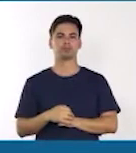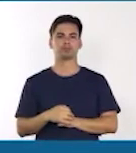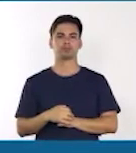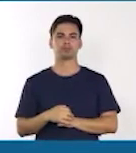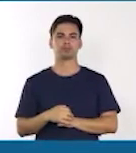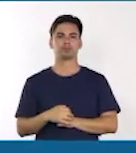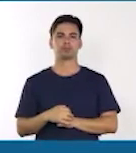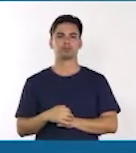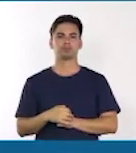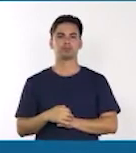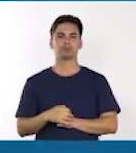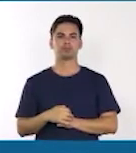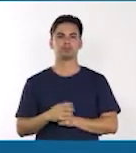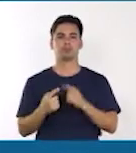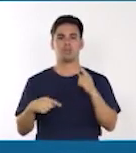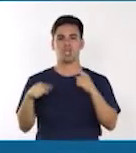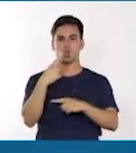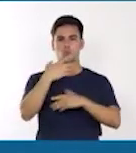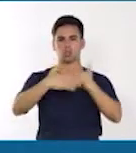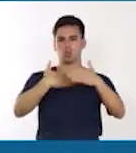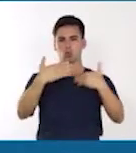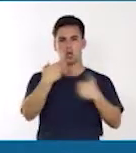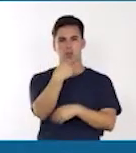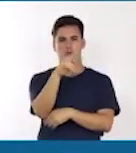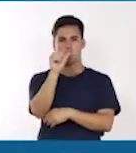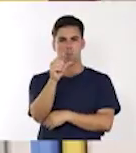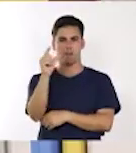degradan la esencia humana.